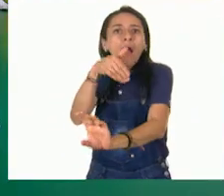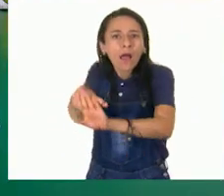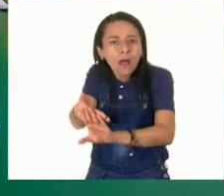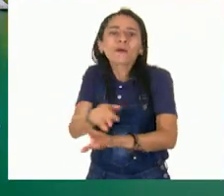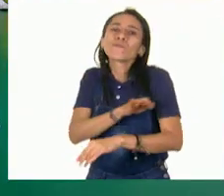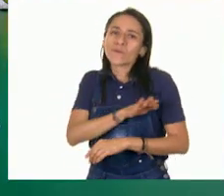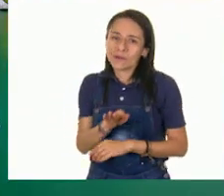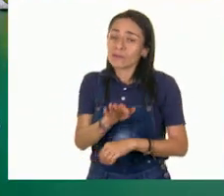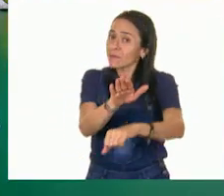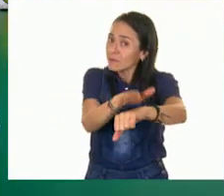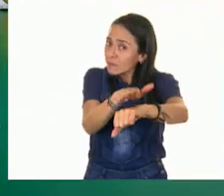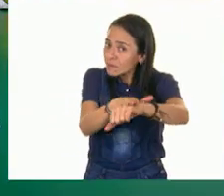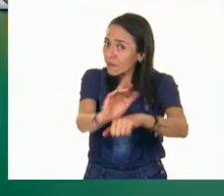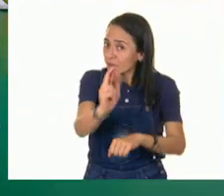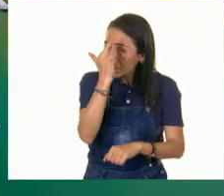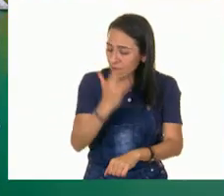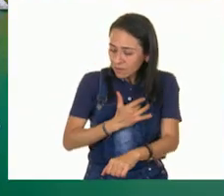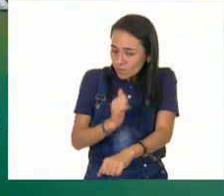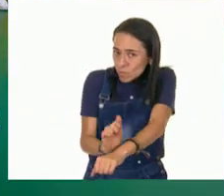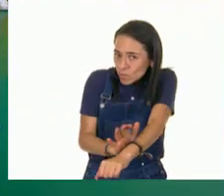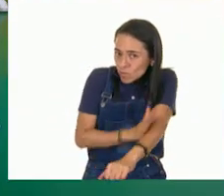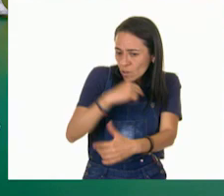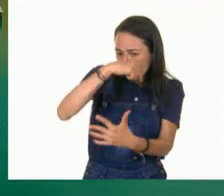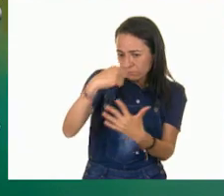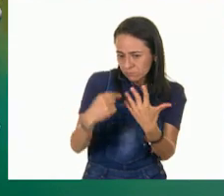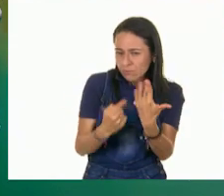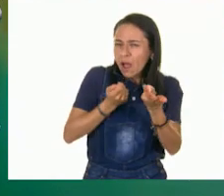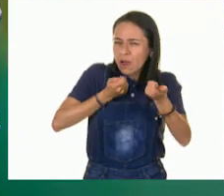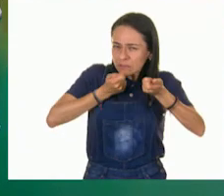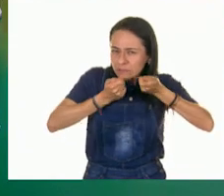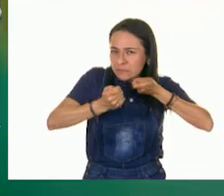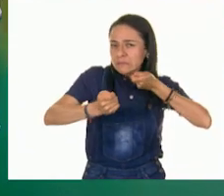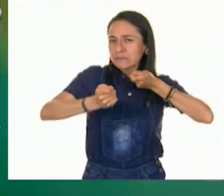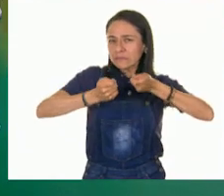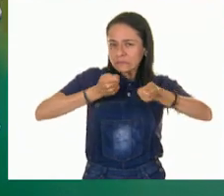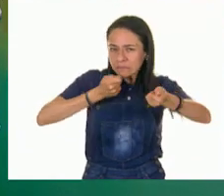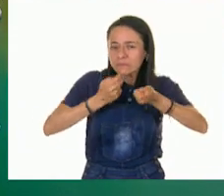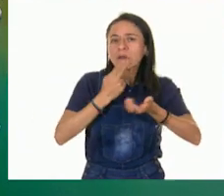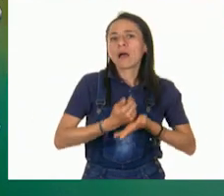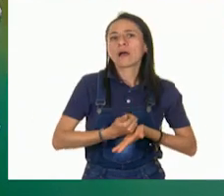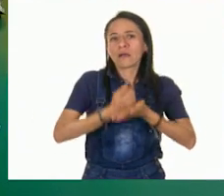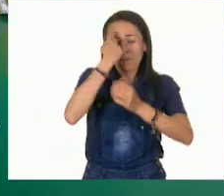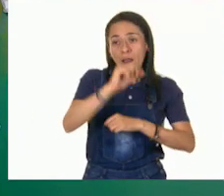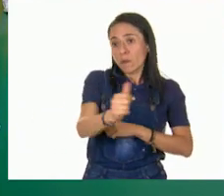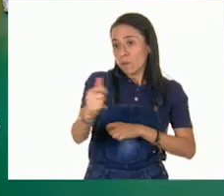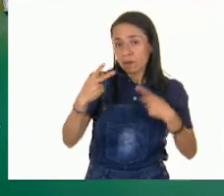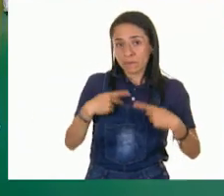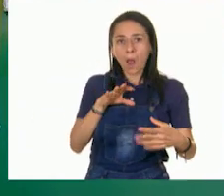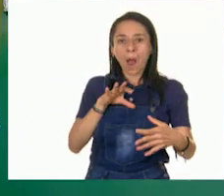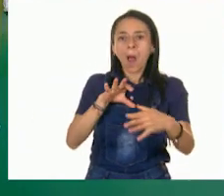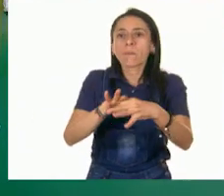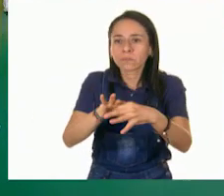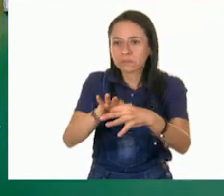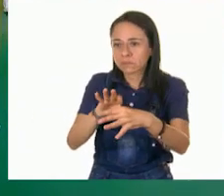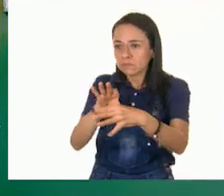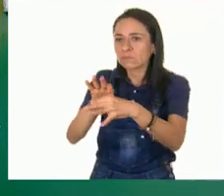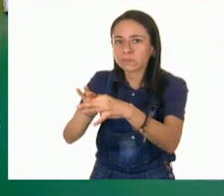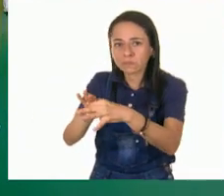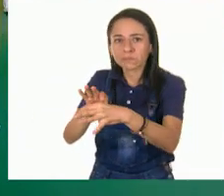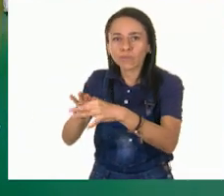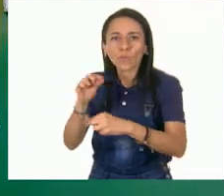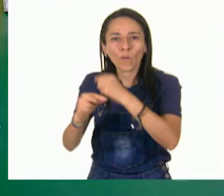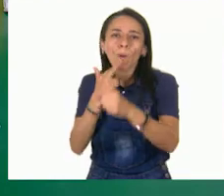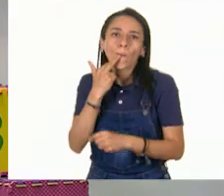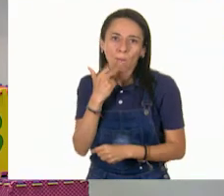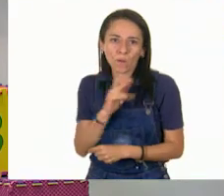regular nuestras emociones nos permite tener mejores vínculos con los demás. Sí, justo. Recuerdo que